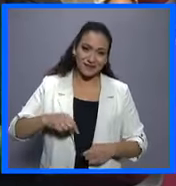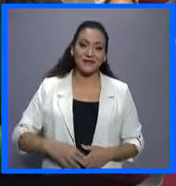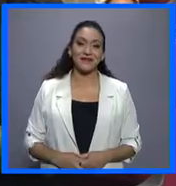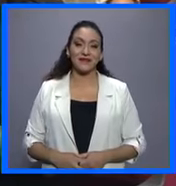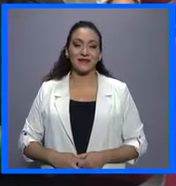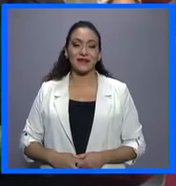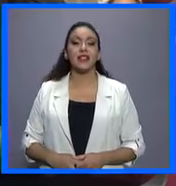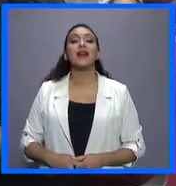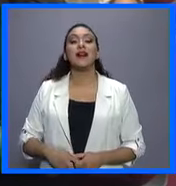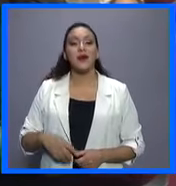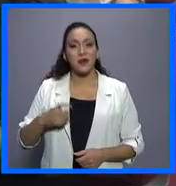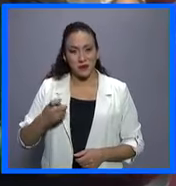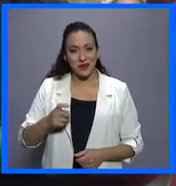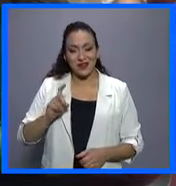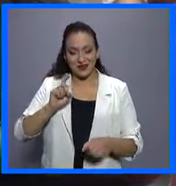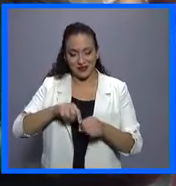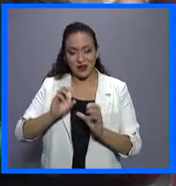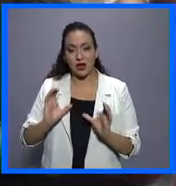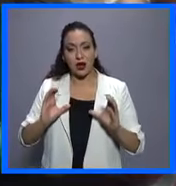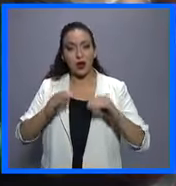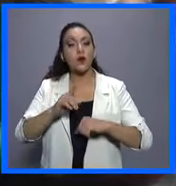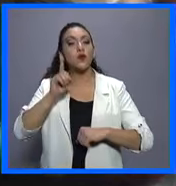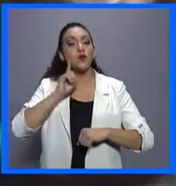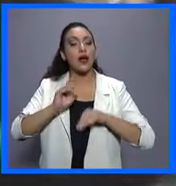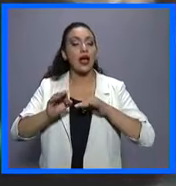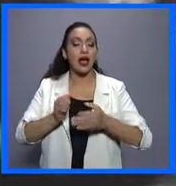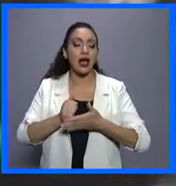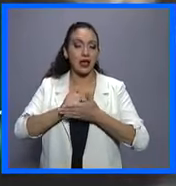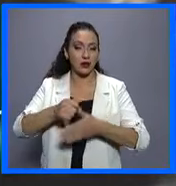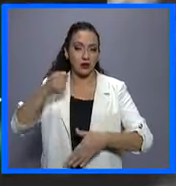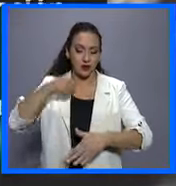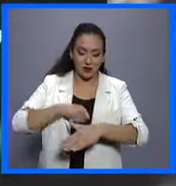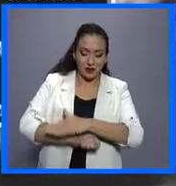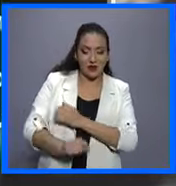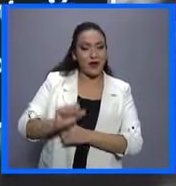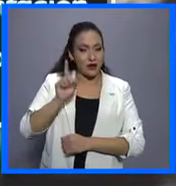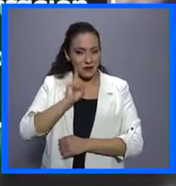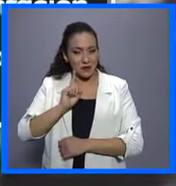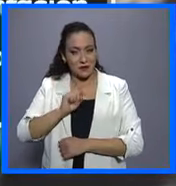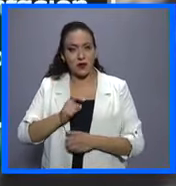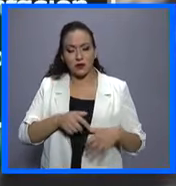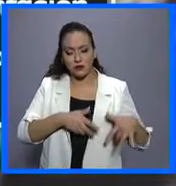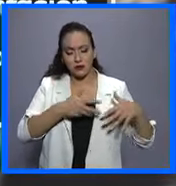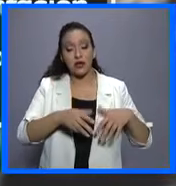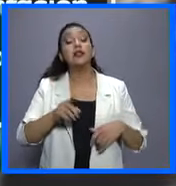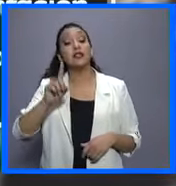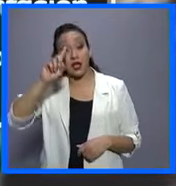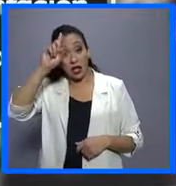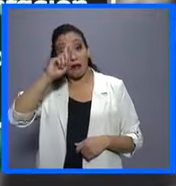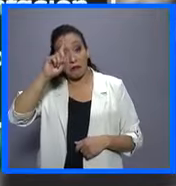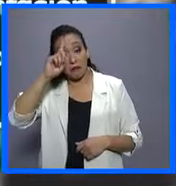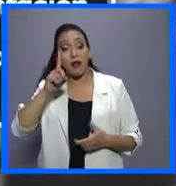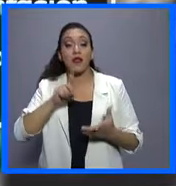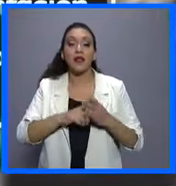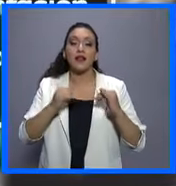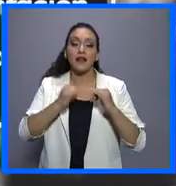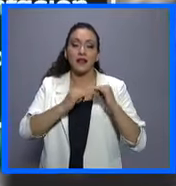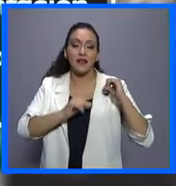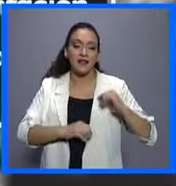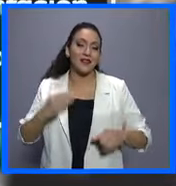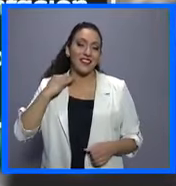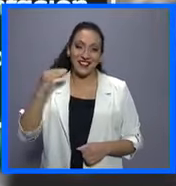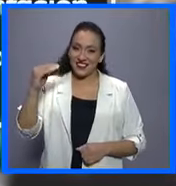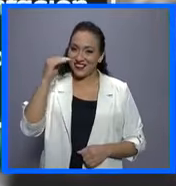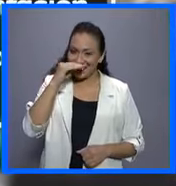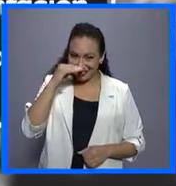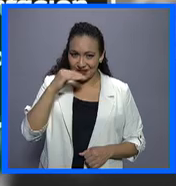Fue así como las integrantes de la comunidad de parteras tradicionales y autónomas de México recibieron asesoría en en el Instituto Federal de